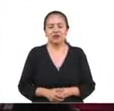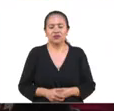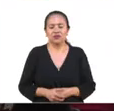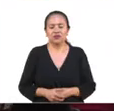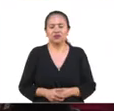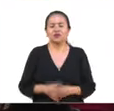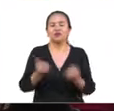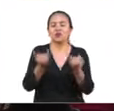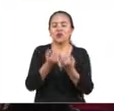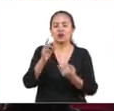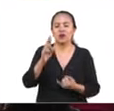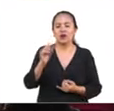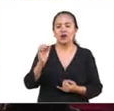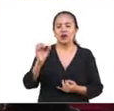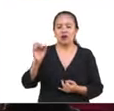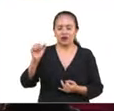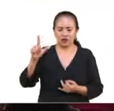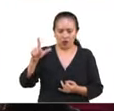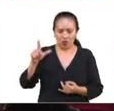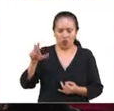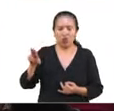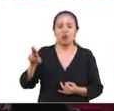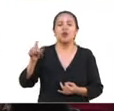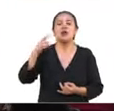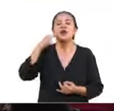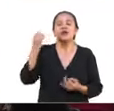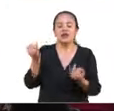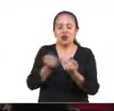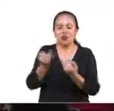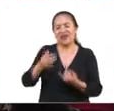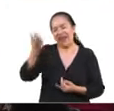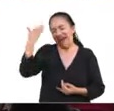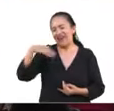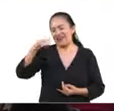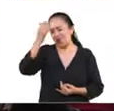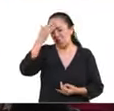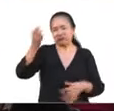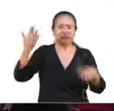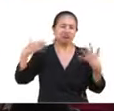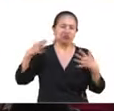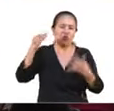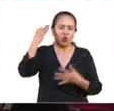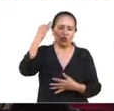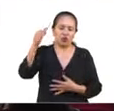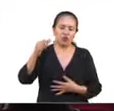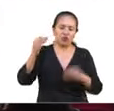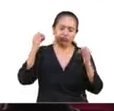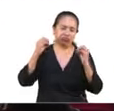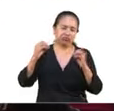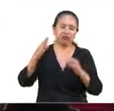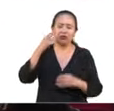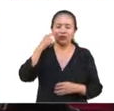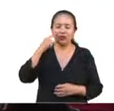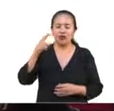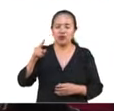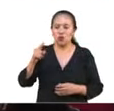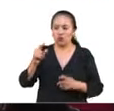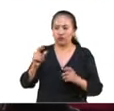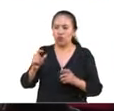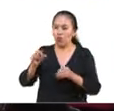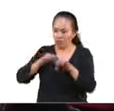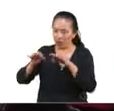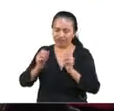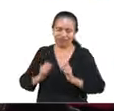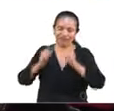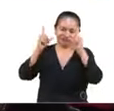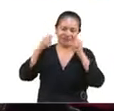saludo a Raúl Paulín, subsecretario, que nos conocemos también desde hace tiempo y admiro mucho tu trabajo siempre,